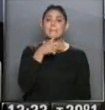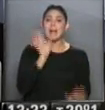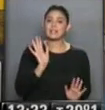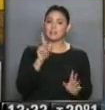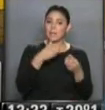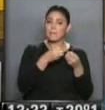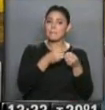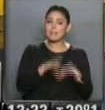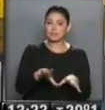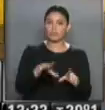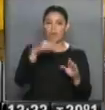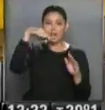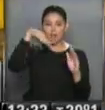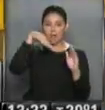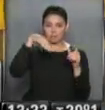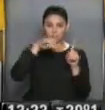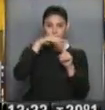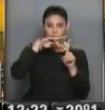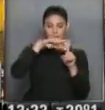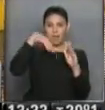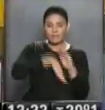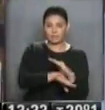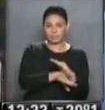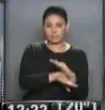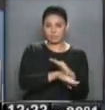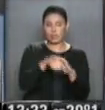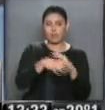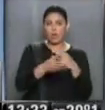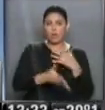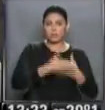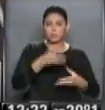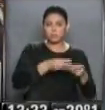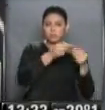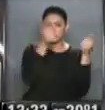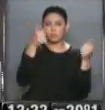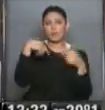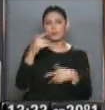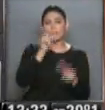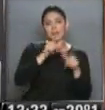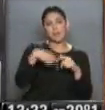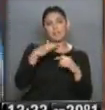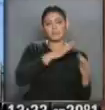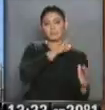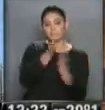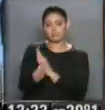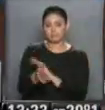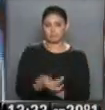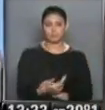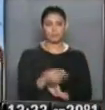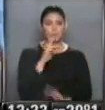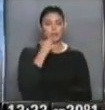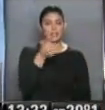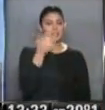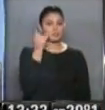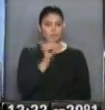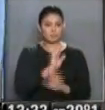inició en un sótano de este shopping en Palermo, que generó humo que derivó en la evacuación del edificio. Claro, ya está controlado este incendio,